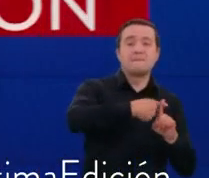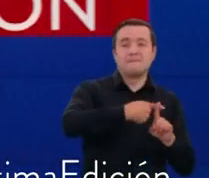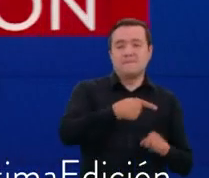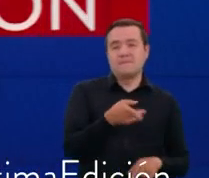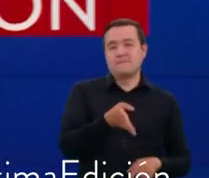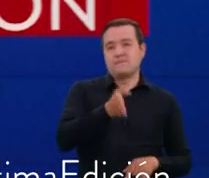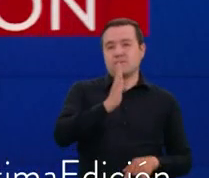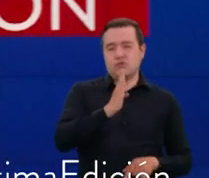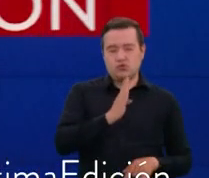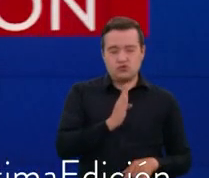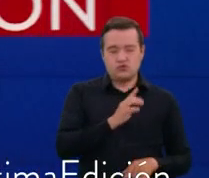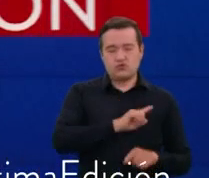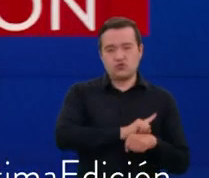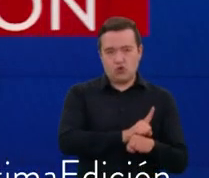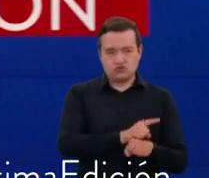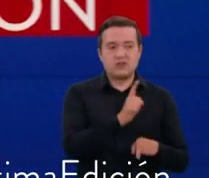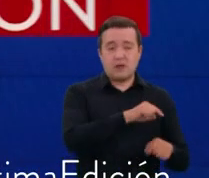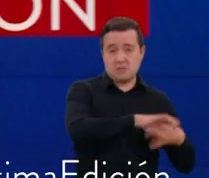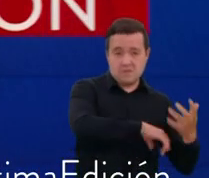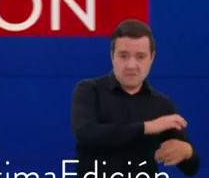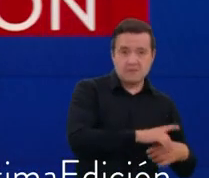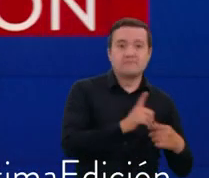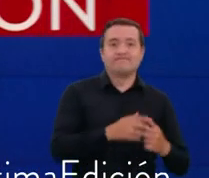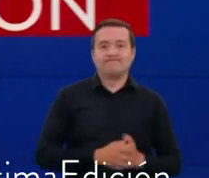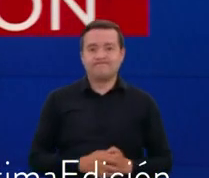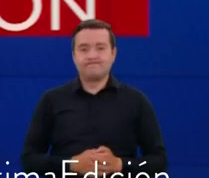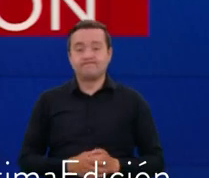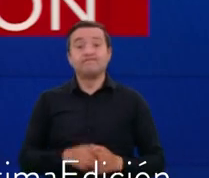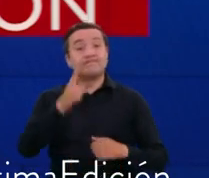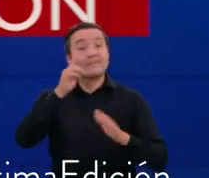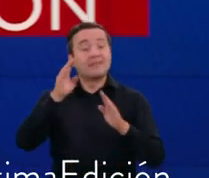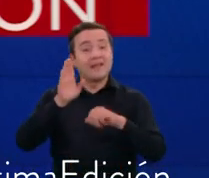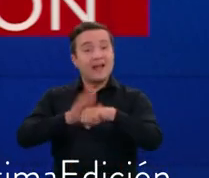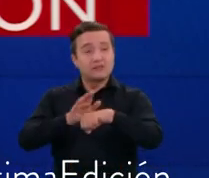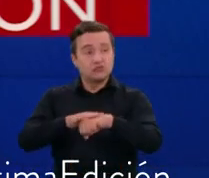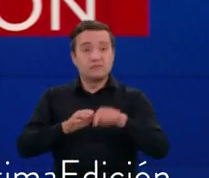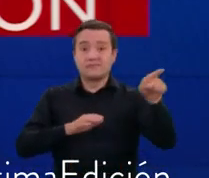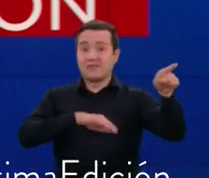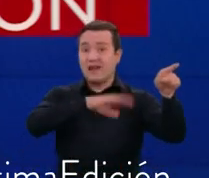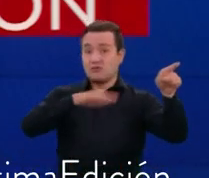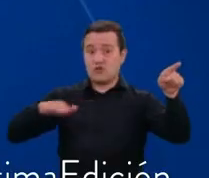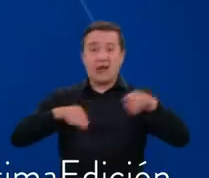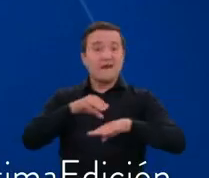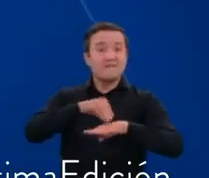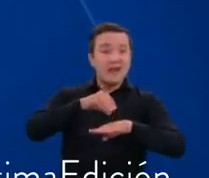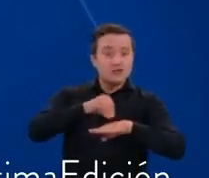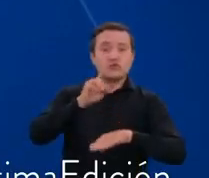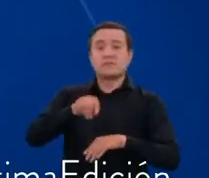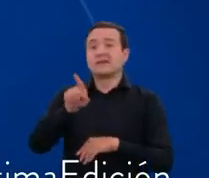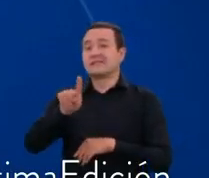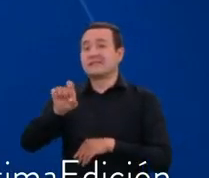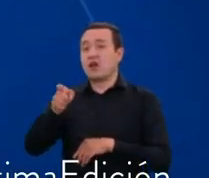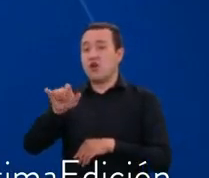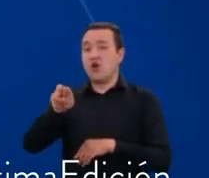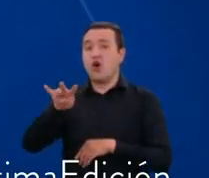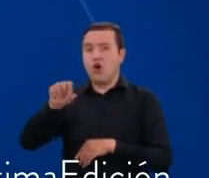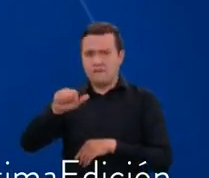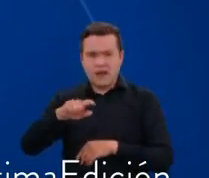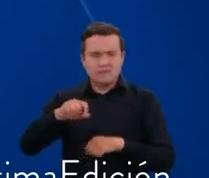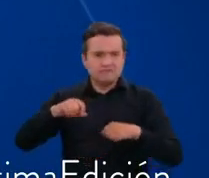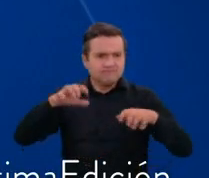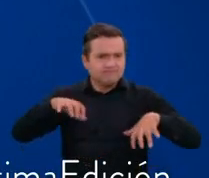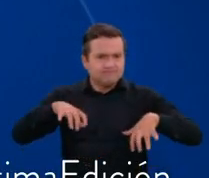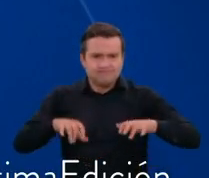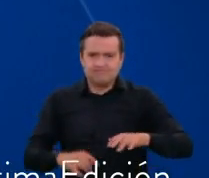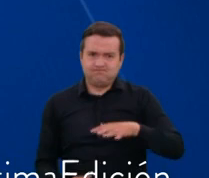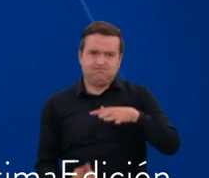Atención, que a esta hora se reportan graves emergencias en Bello y Segovia, Antioquia, por cuenta de las fuertes lluvias. En Bello, las autoridades informan de